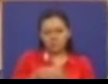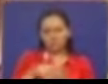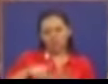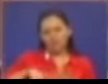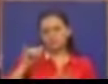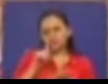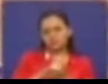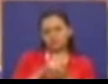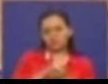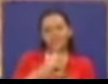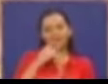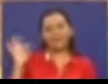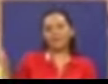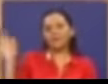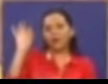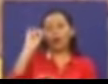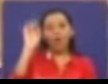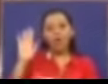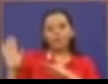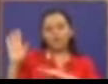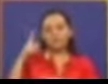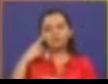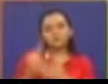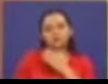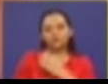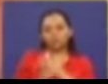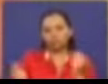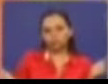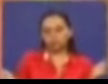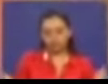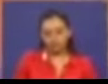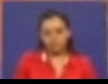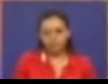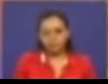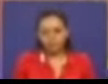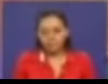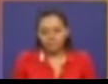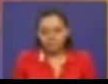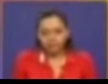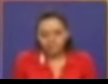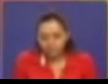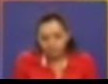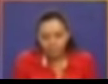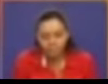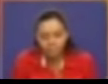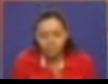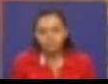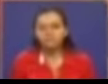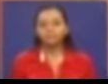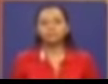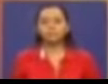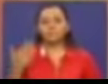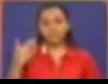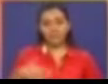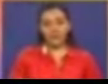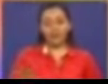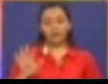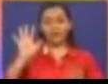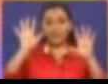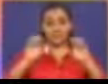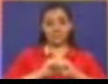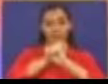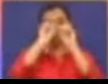queda un delegado comprometido a resolver el problema. Y luego, 10 de la mañana, nos encontramos en Enlace Ciudadano número